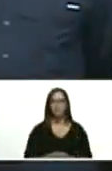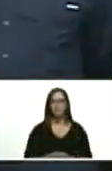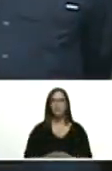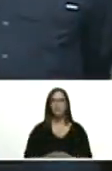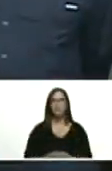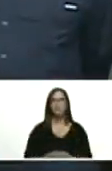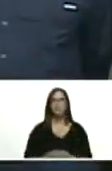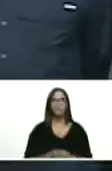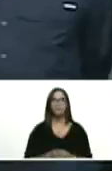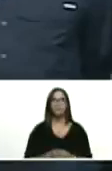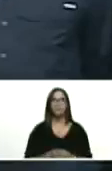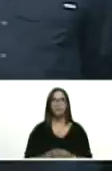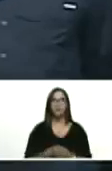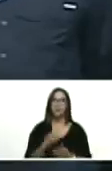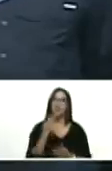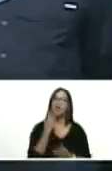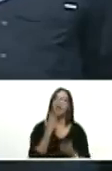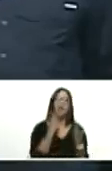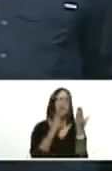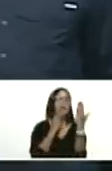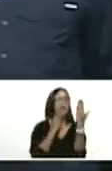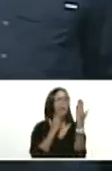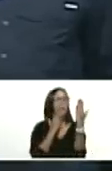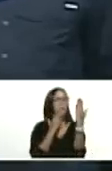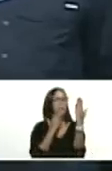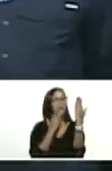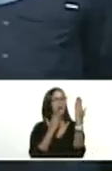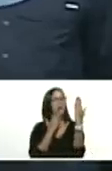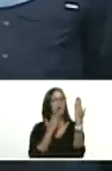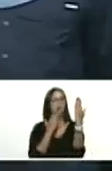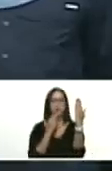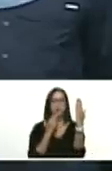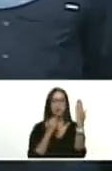Mirémonos en el espejo de Bolívar.